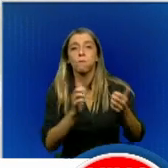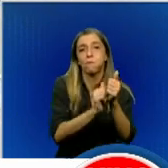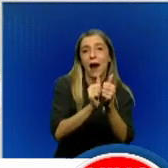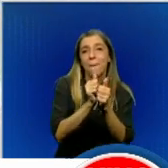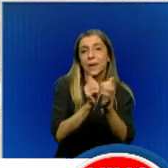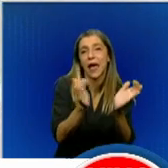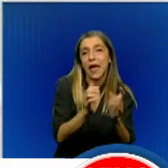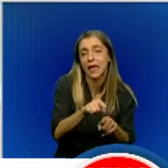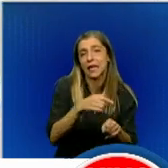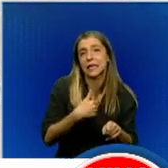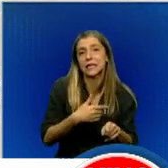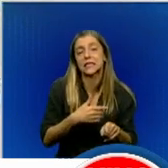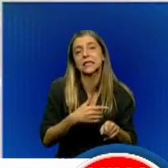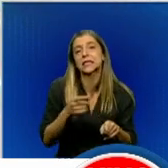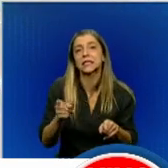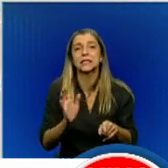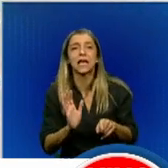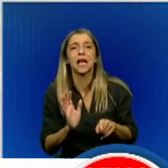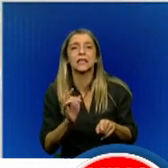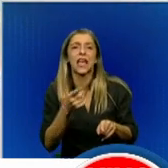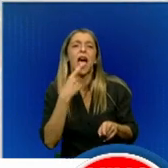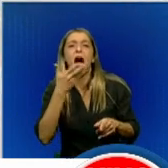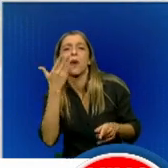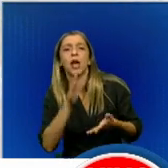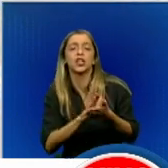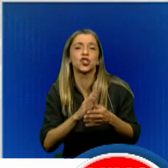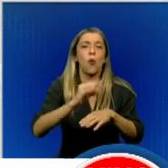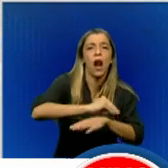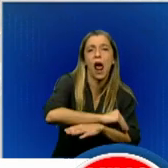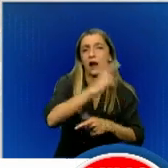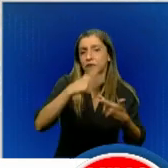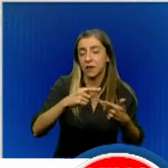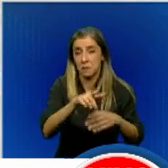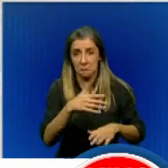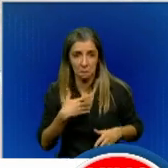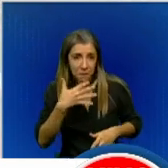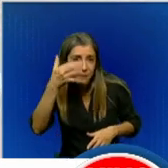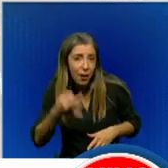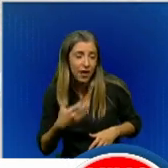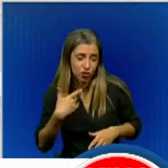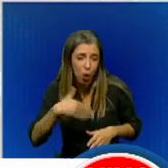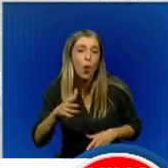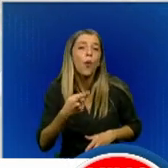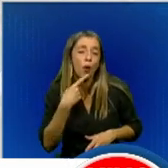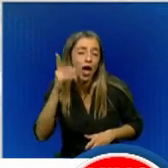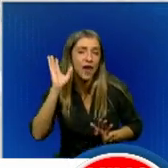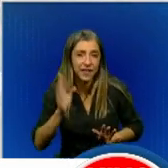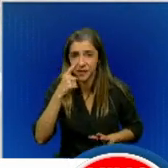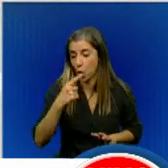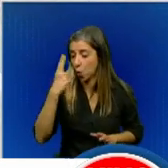cocinando como una rana mire le voy a decir en los últimos diputados